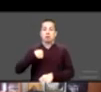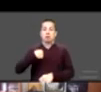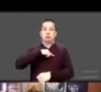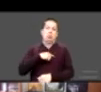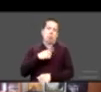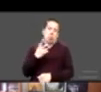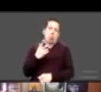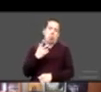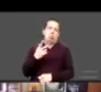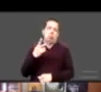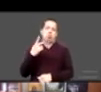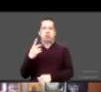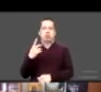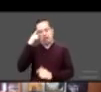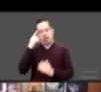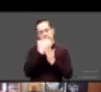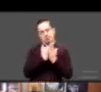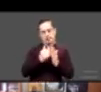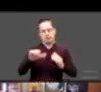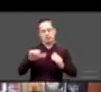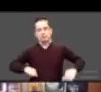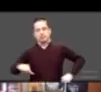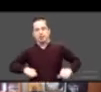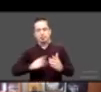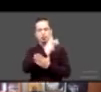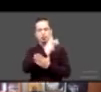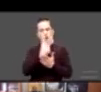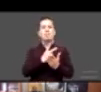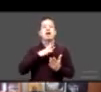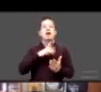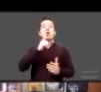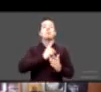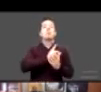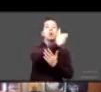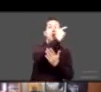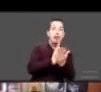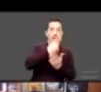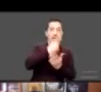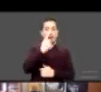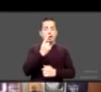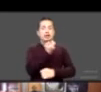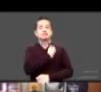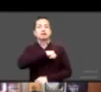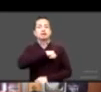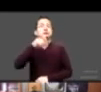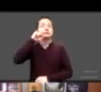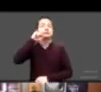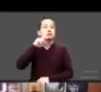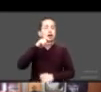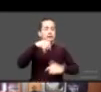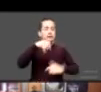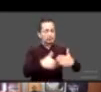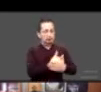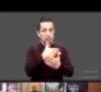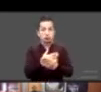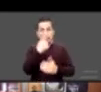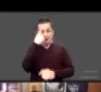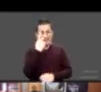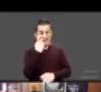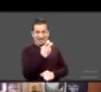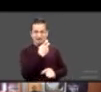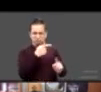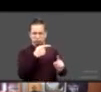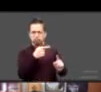reproductiva donde sin duda los derechos son un eje transversal y estamos enfocando esta